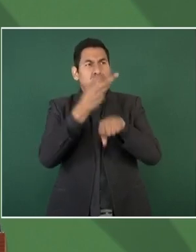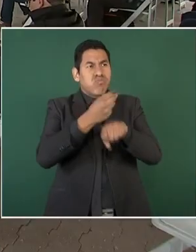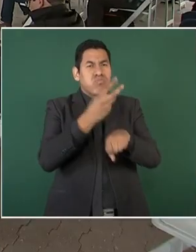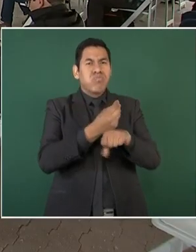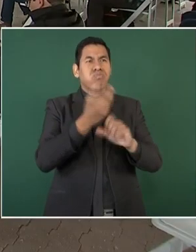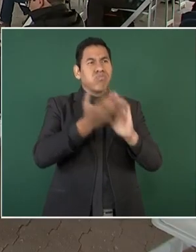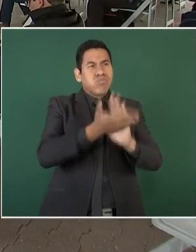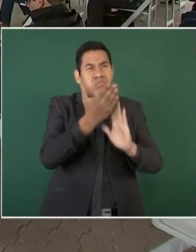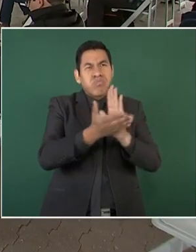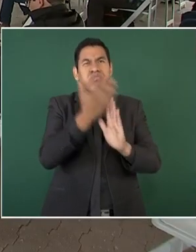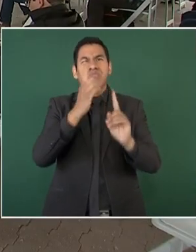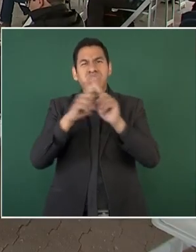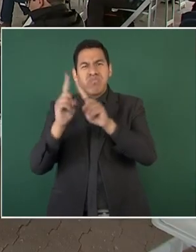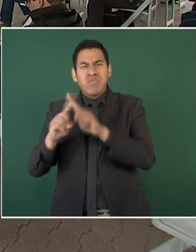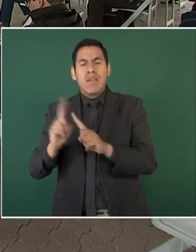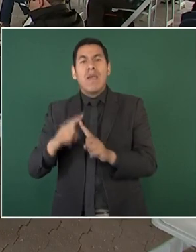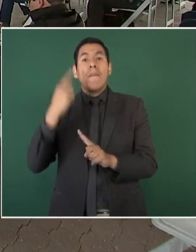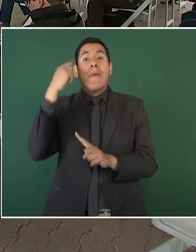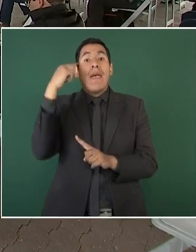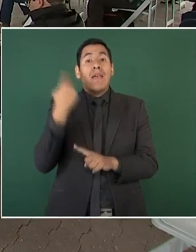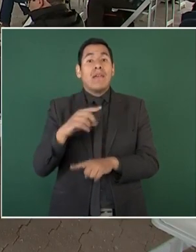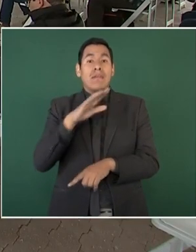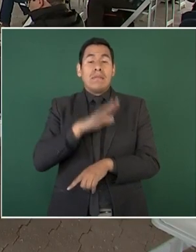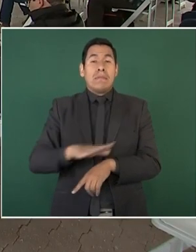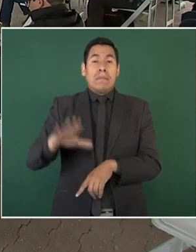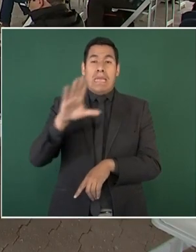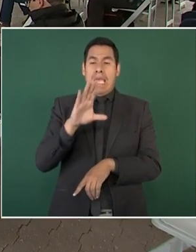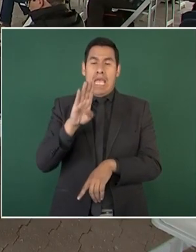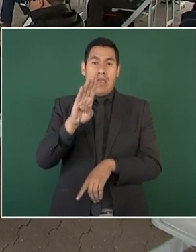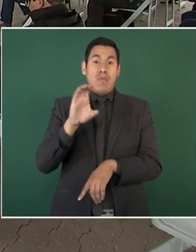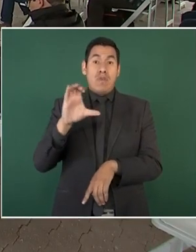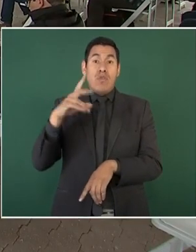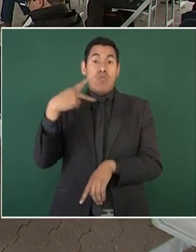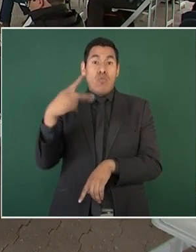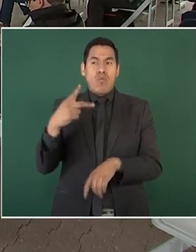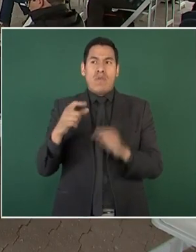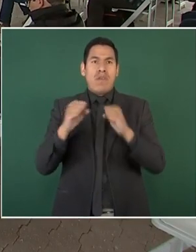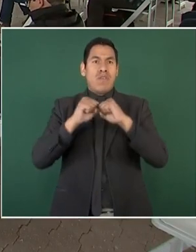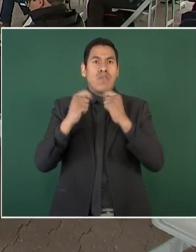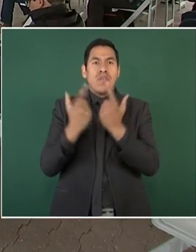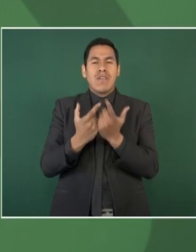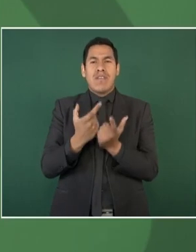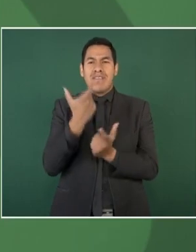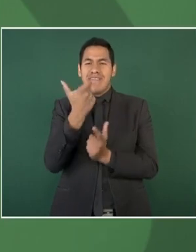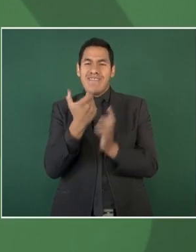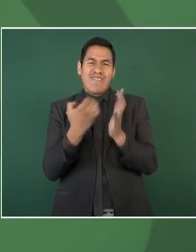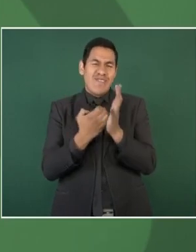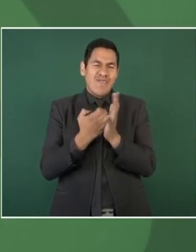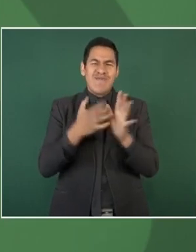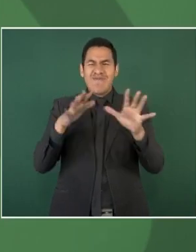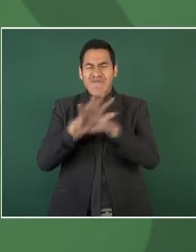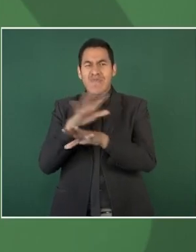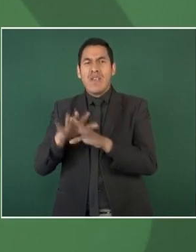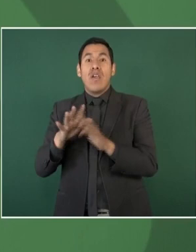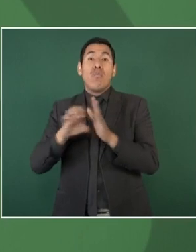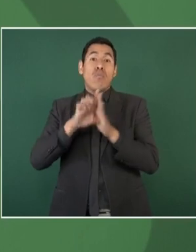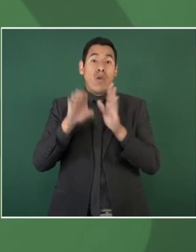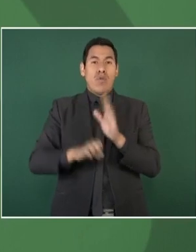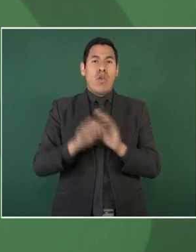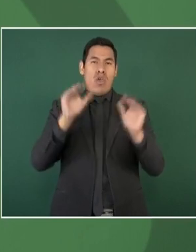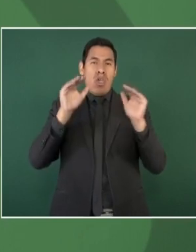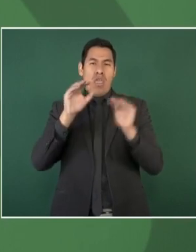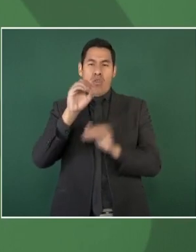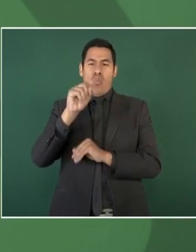ellas destinadas a transformar la dinámica social y económica de nuestro estado, como lo es la garita Otay 2,